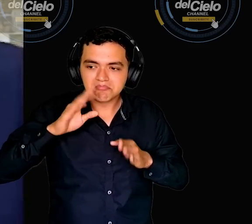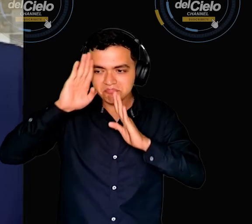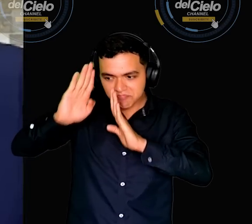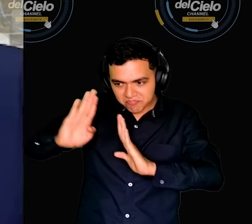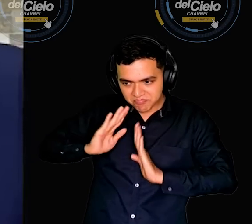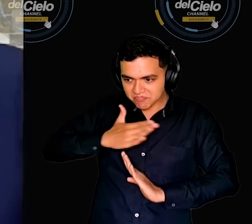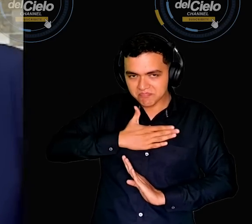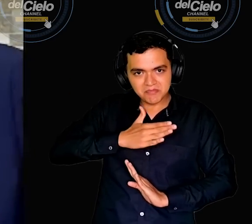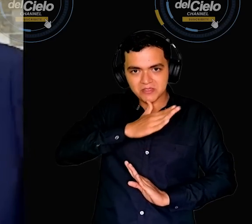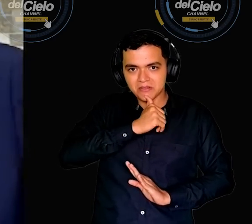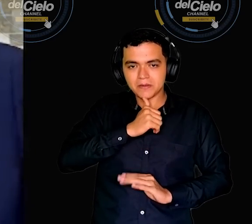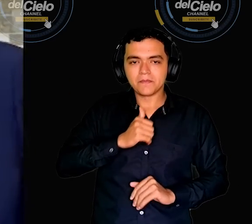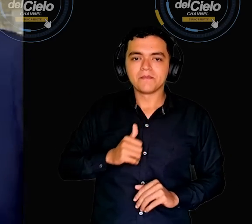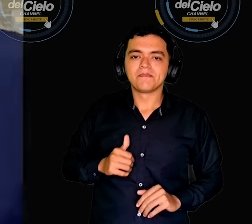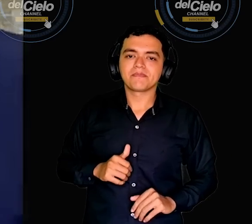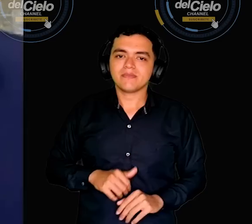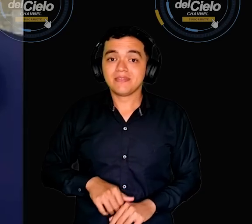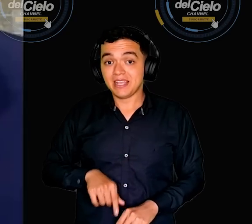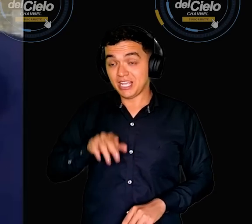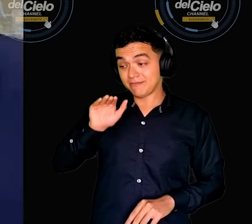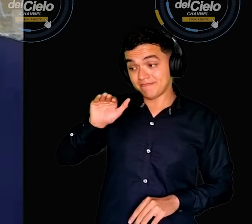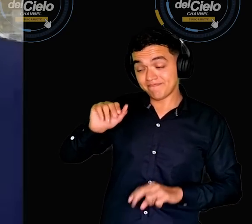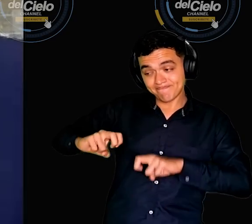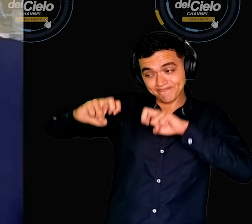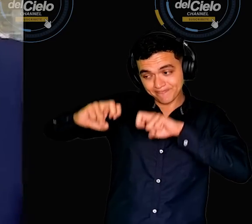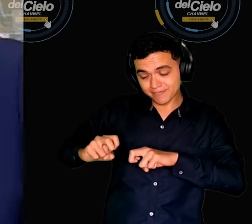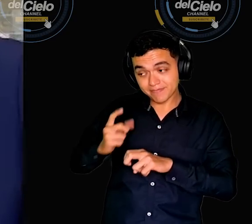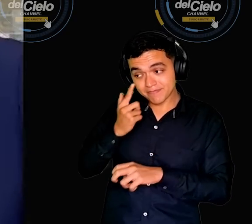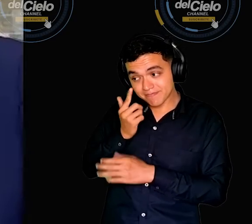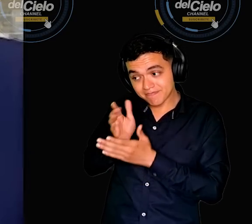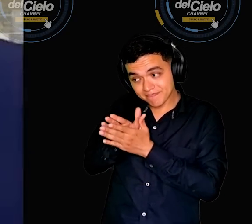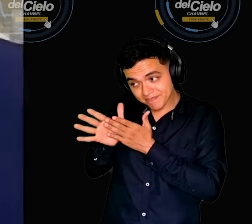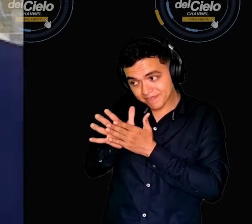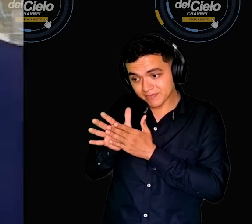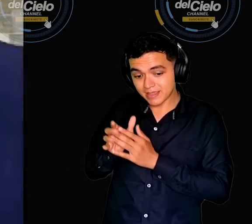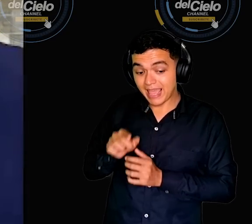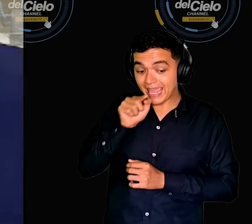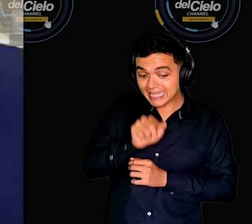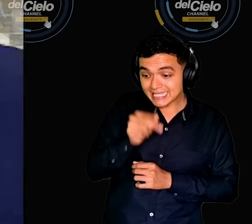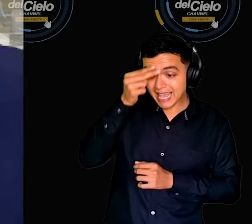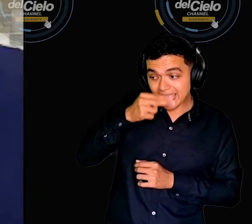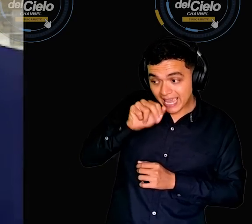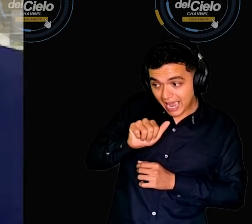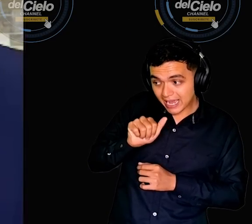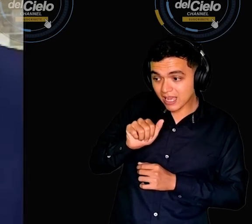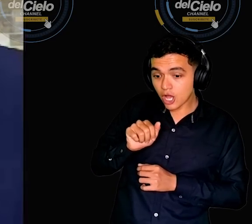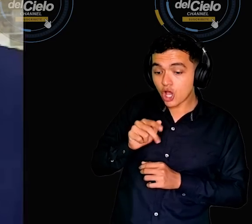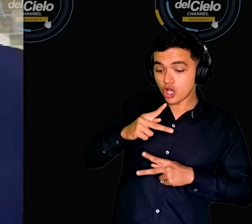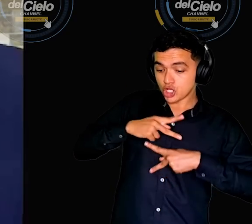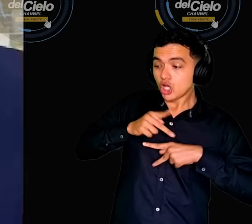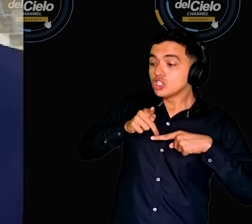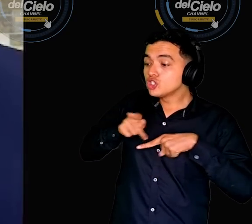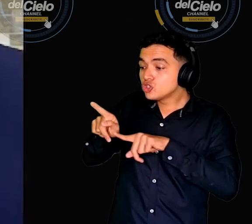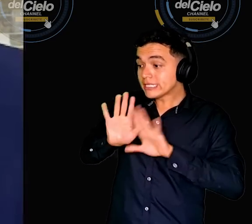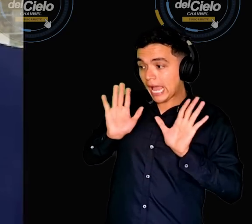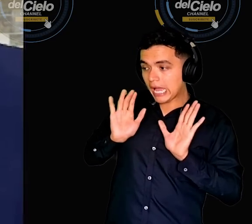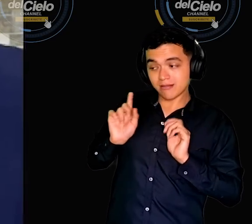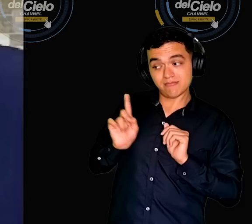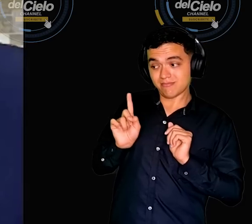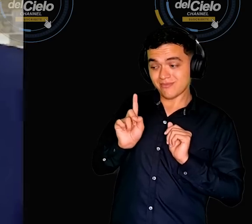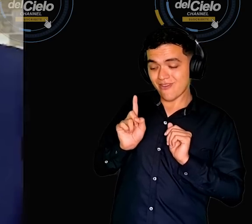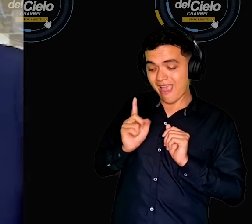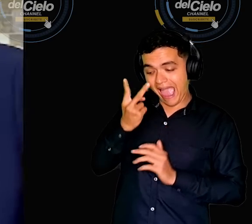añicos. No es de plástico, pero sí puede permanecer. Si yo soy consciente de